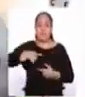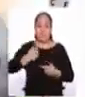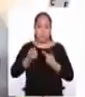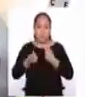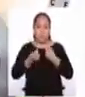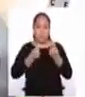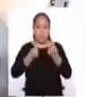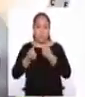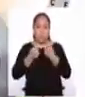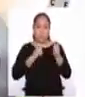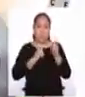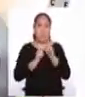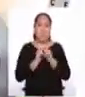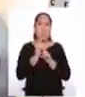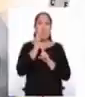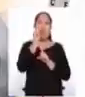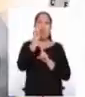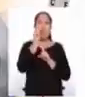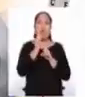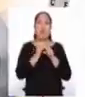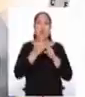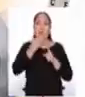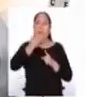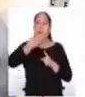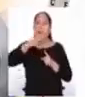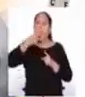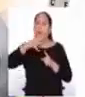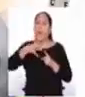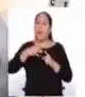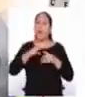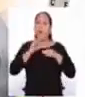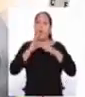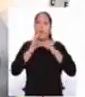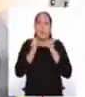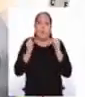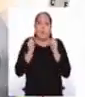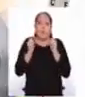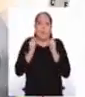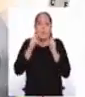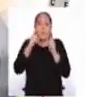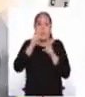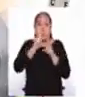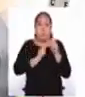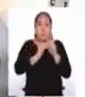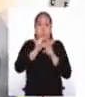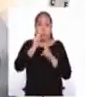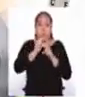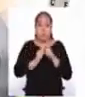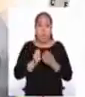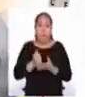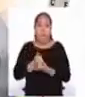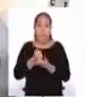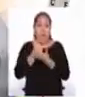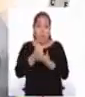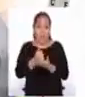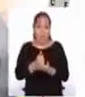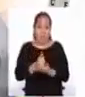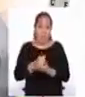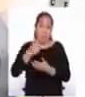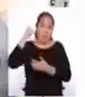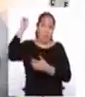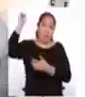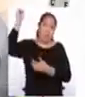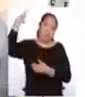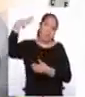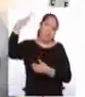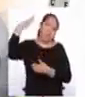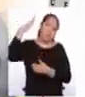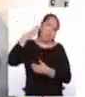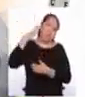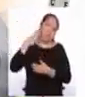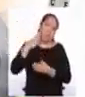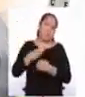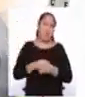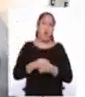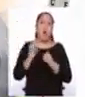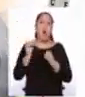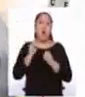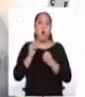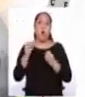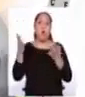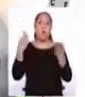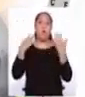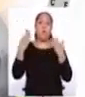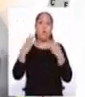de la temperatura corporal y muy útil para soportar las temperaturas externas. Además de ello, actúa